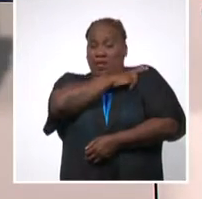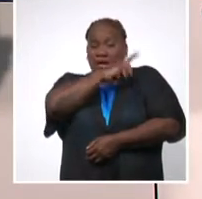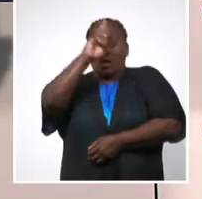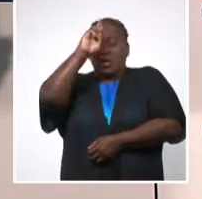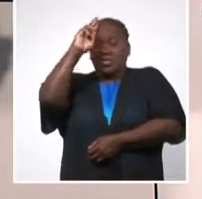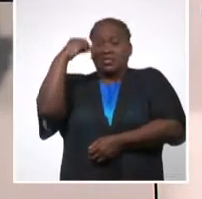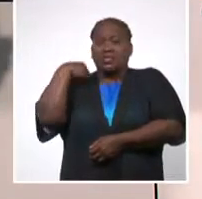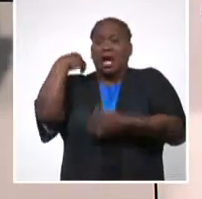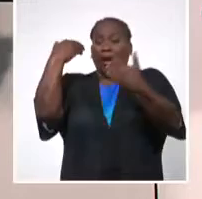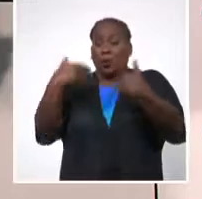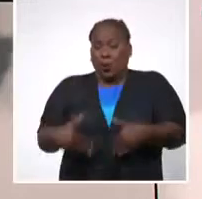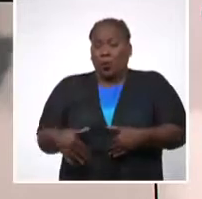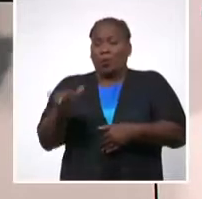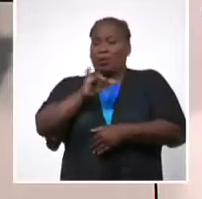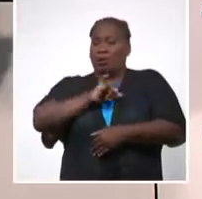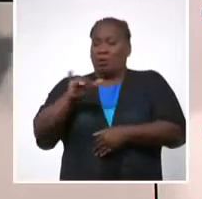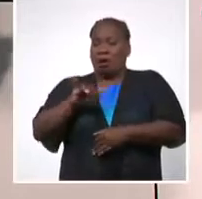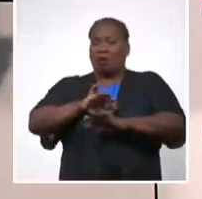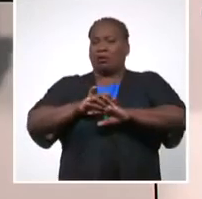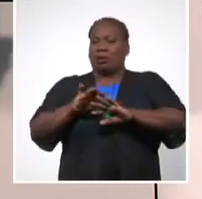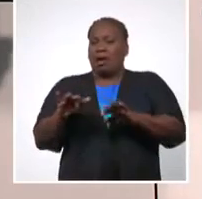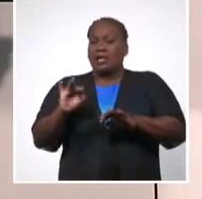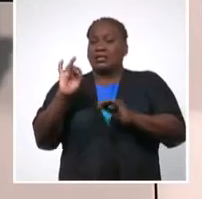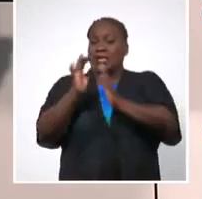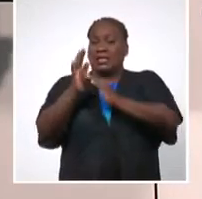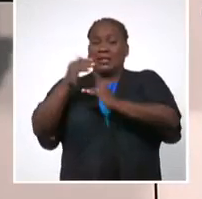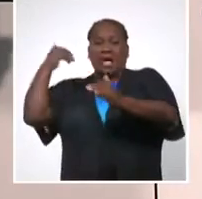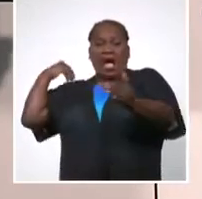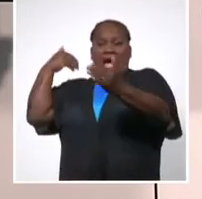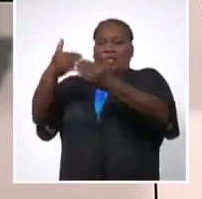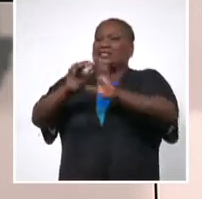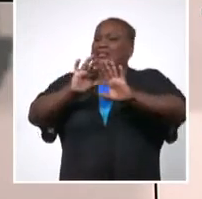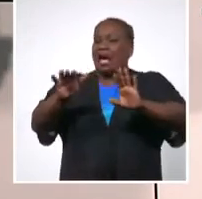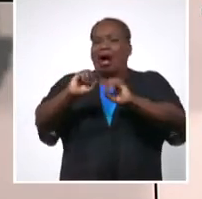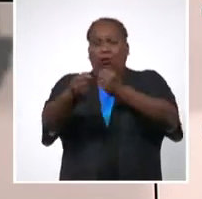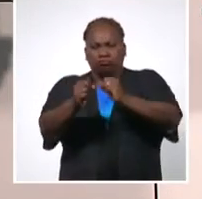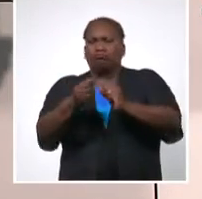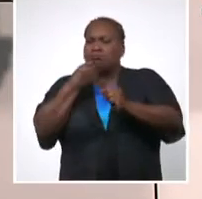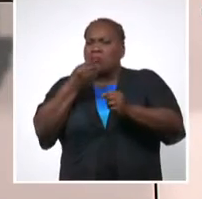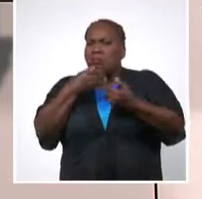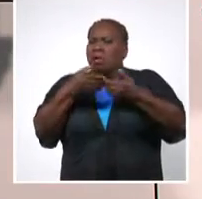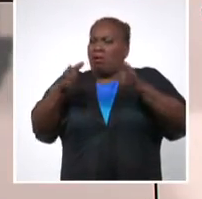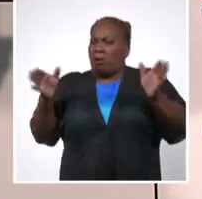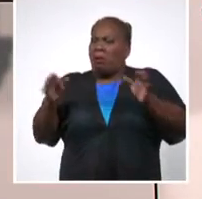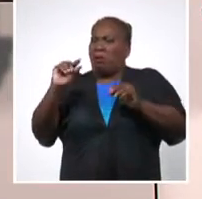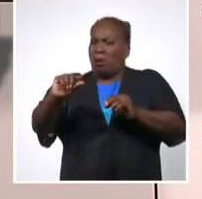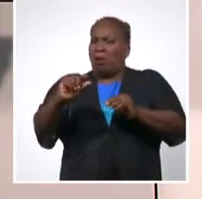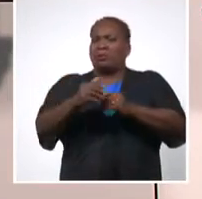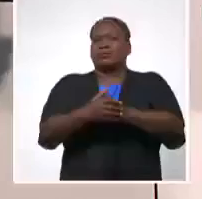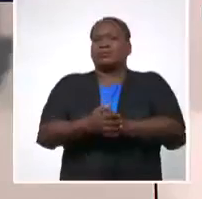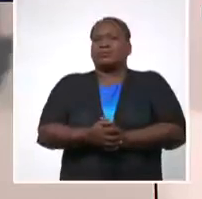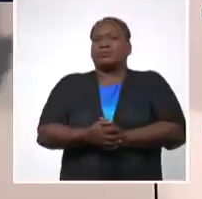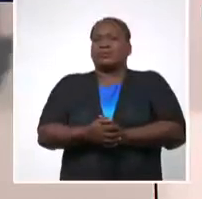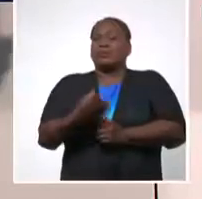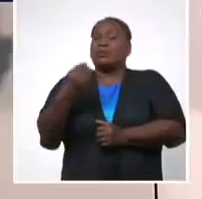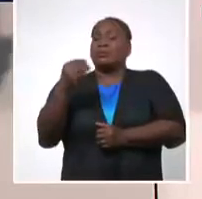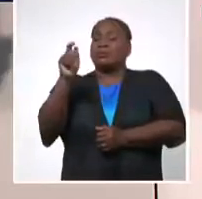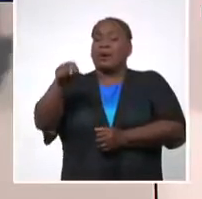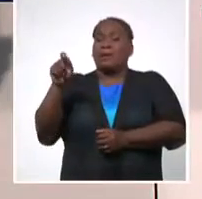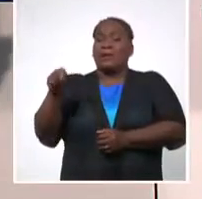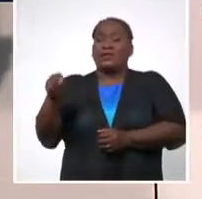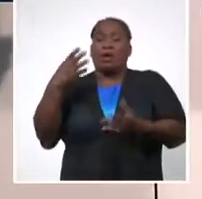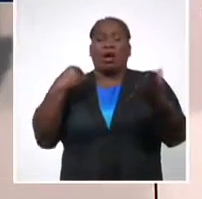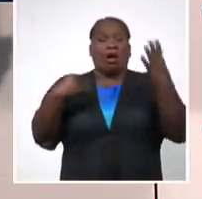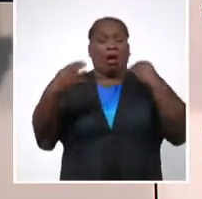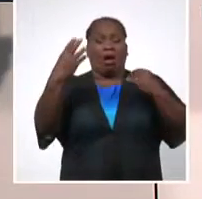un camino distinto al de estos 7 meses de duras restricciones para combatir la enfermedad. Muchos criterios han emergido